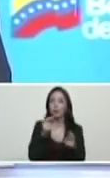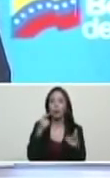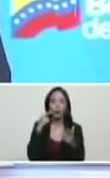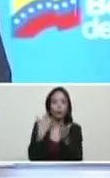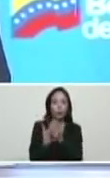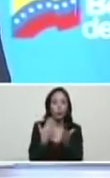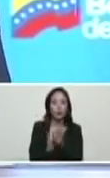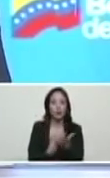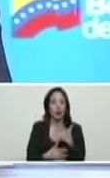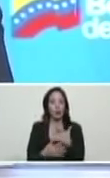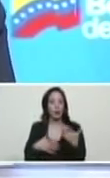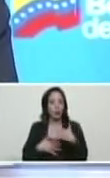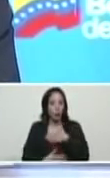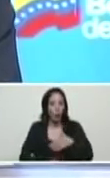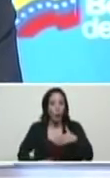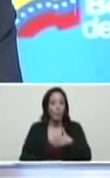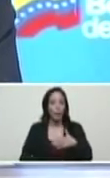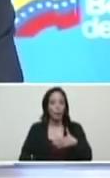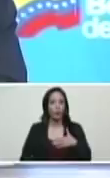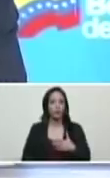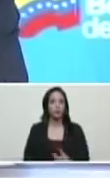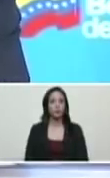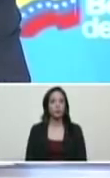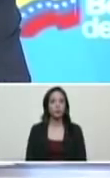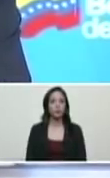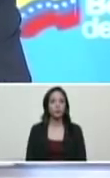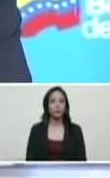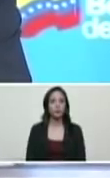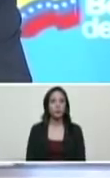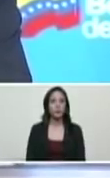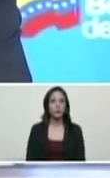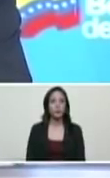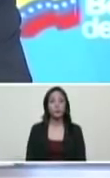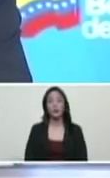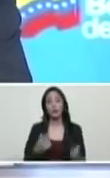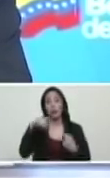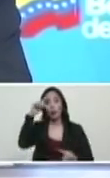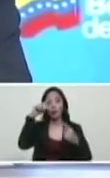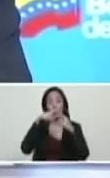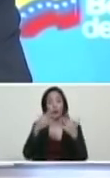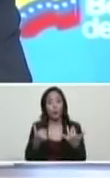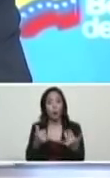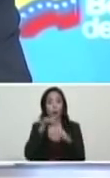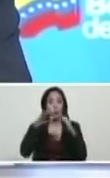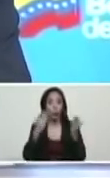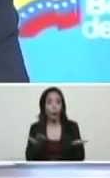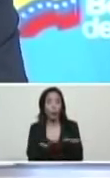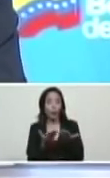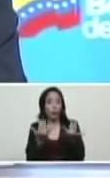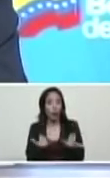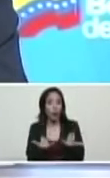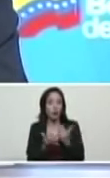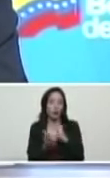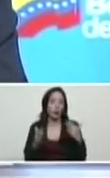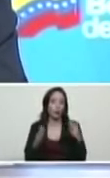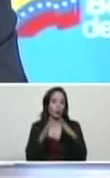ecosustentable, sano, que es lo que se está buscando ahora en el mundo. En el mundo